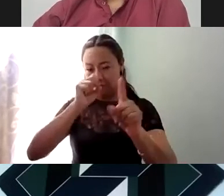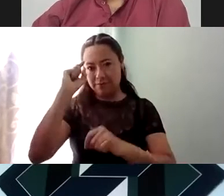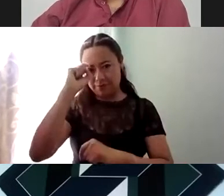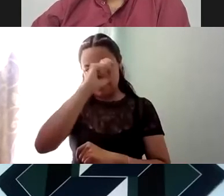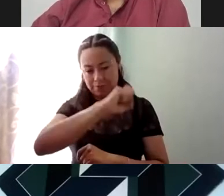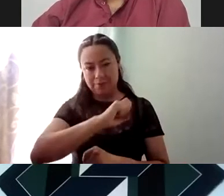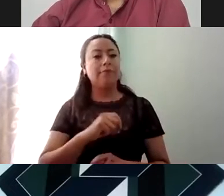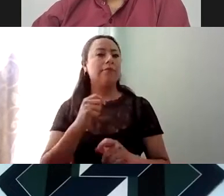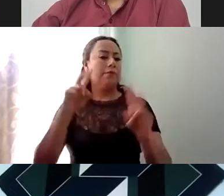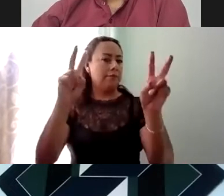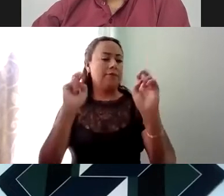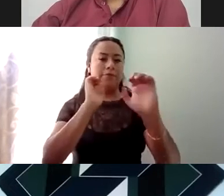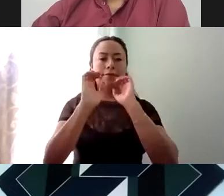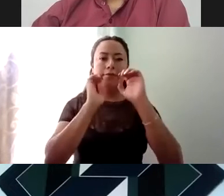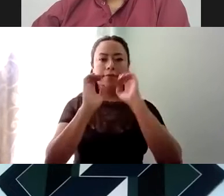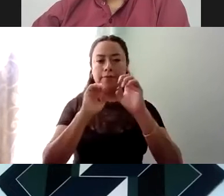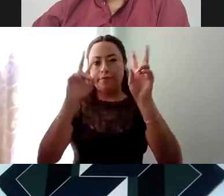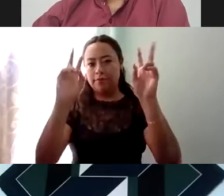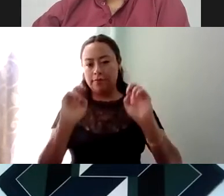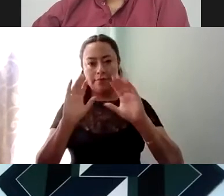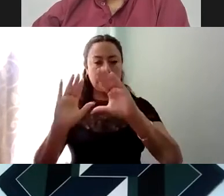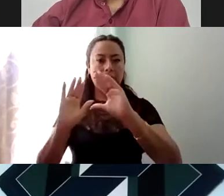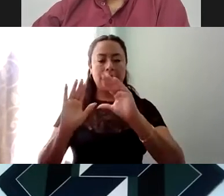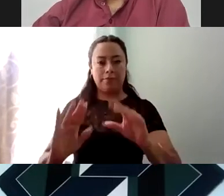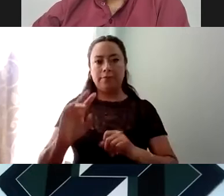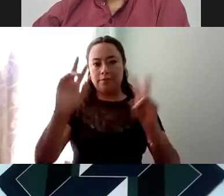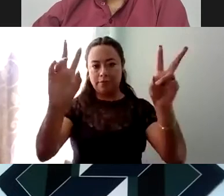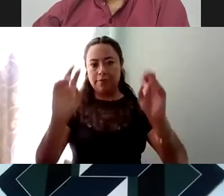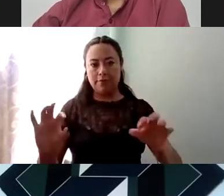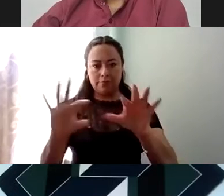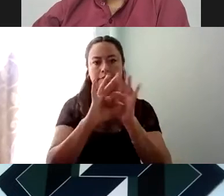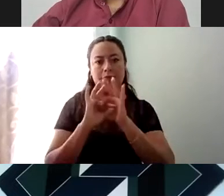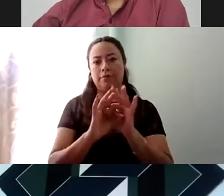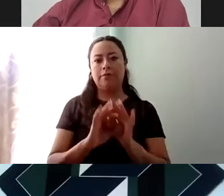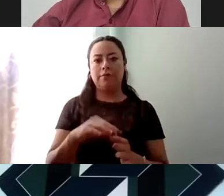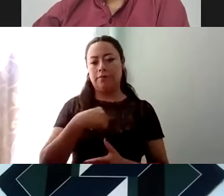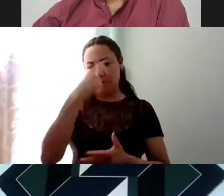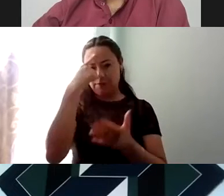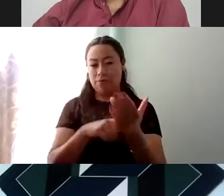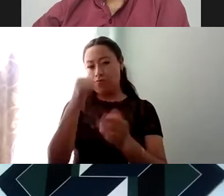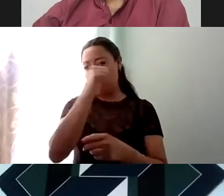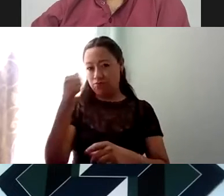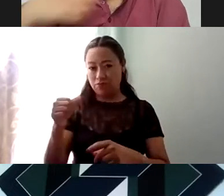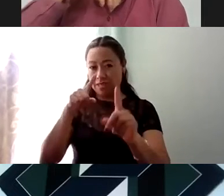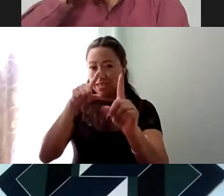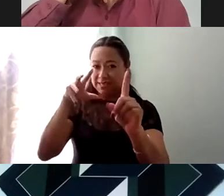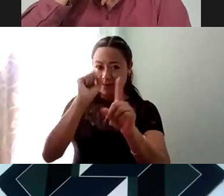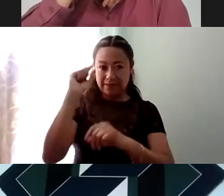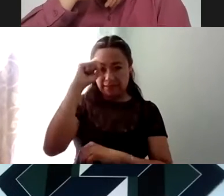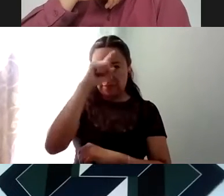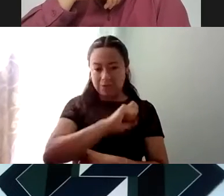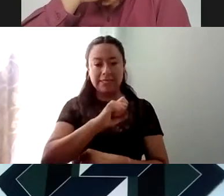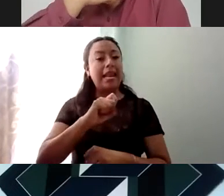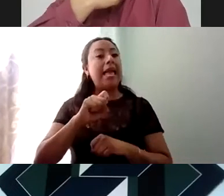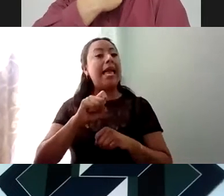el tema de la enseñanza, el tema de la vinculación con los niños y las niñas. Creo que también otro gran reto es el tema del teletrabajo. Si bien ya